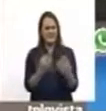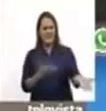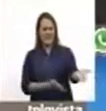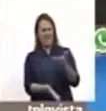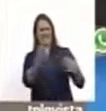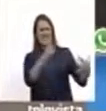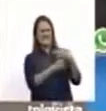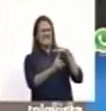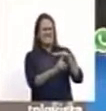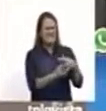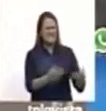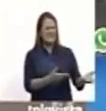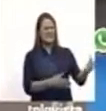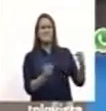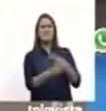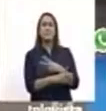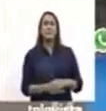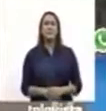en el 2015 se realizaron